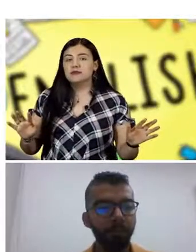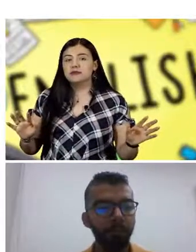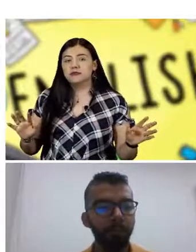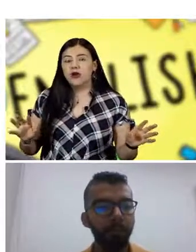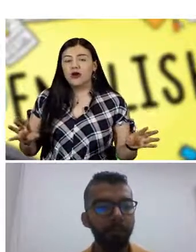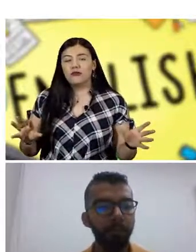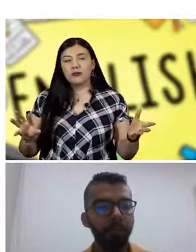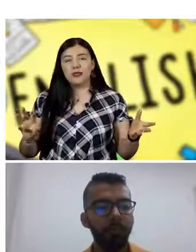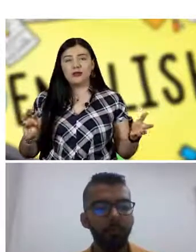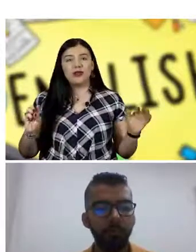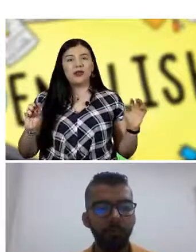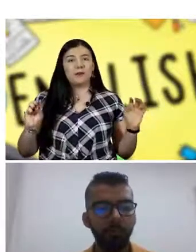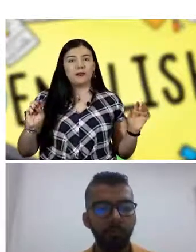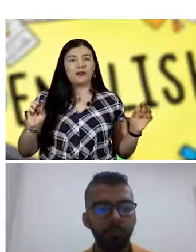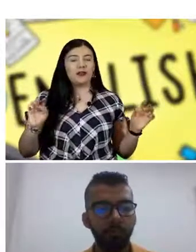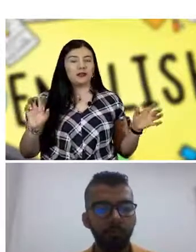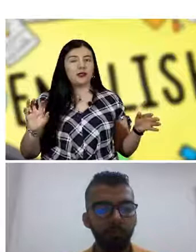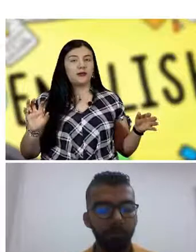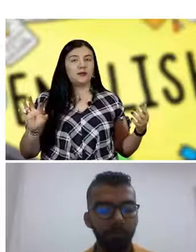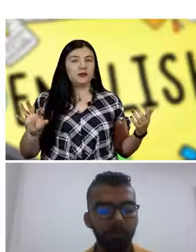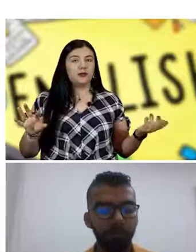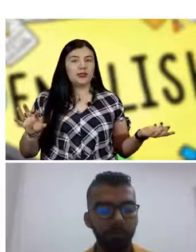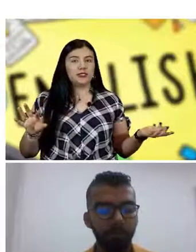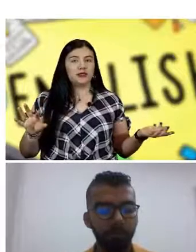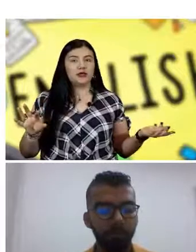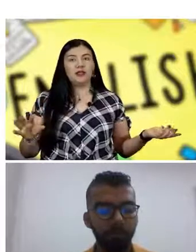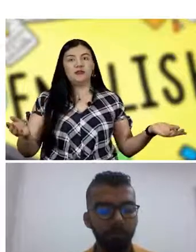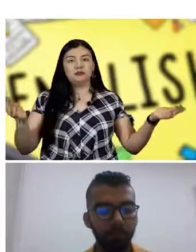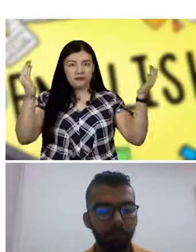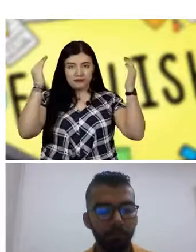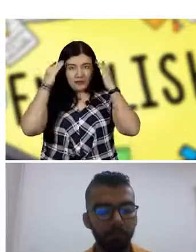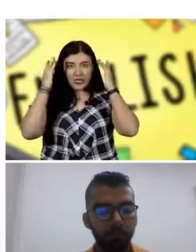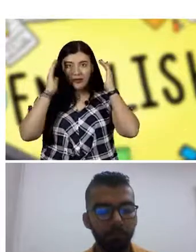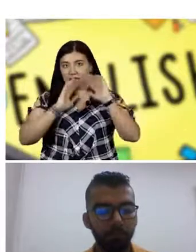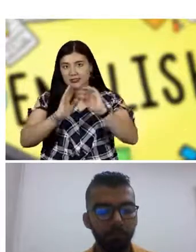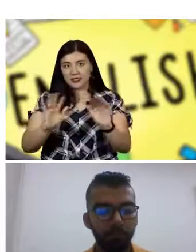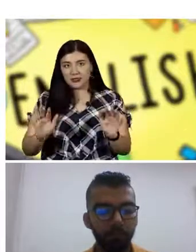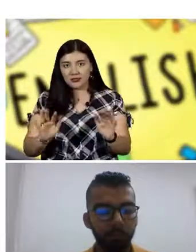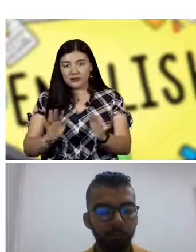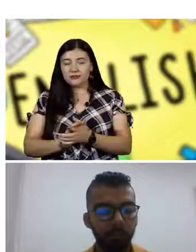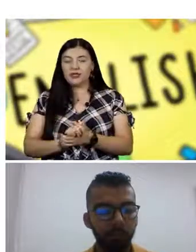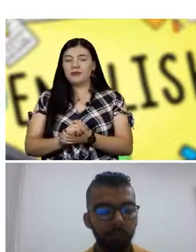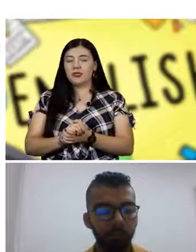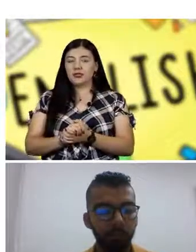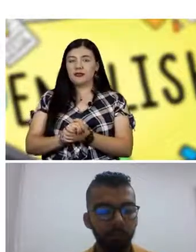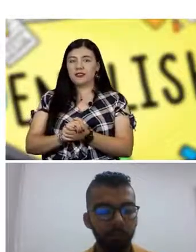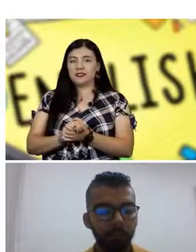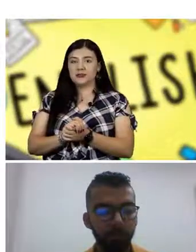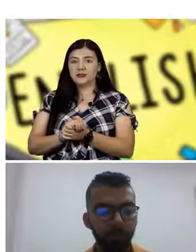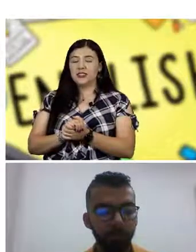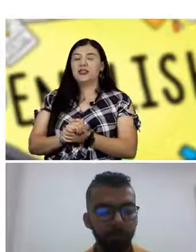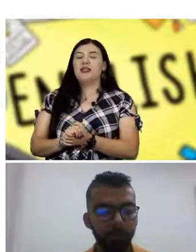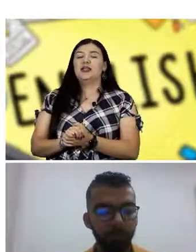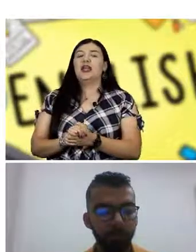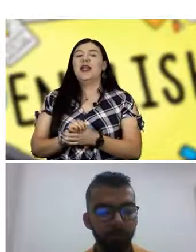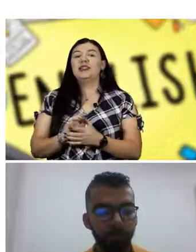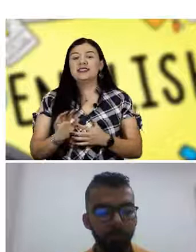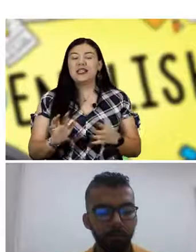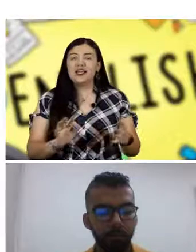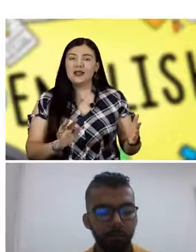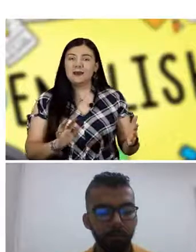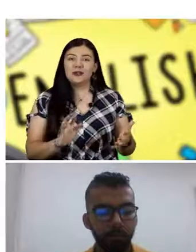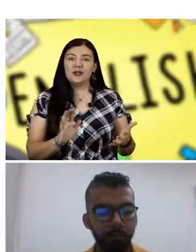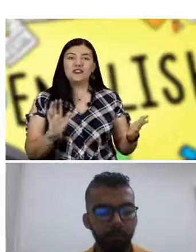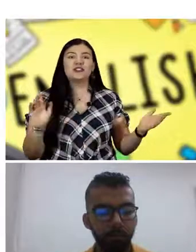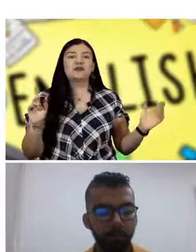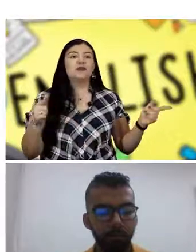cabeza, obviamente, ¿en qué parte del cuerpo puedo padecerlo? En mi cabeza, ¿cierto? En mi cabeza. Ese